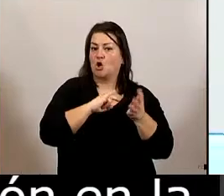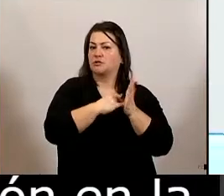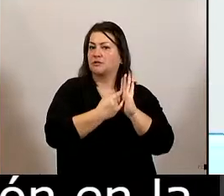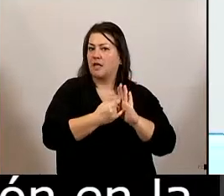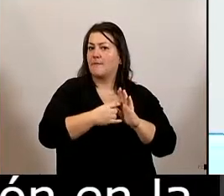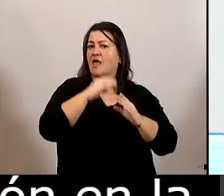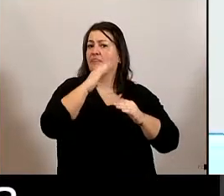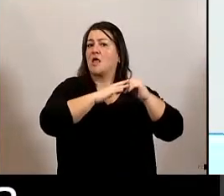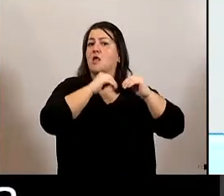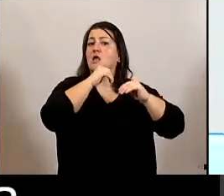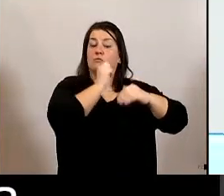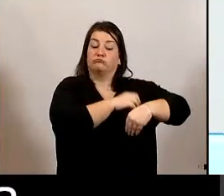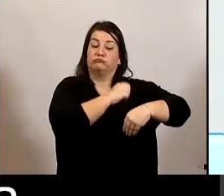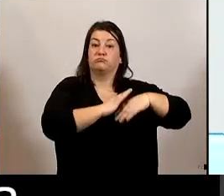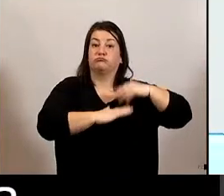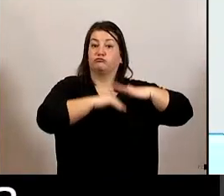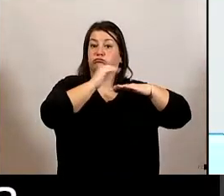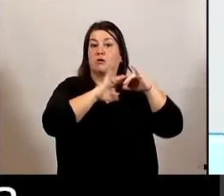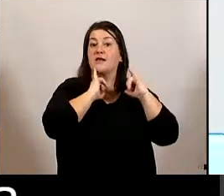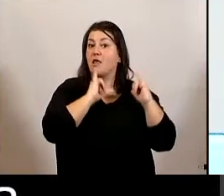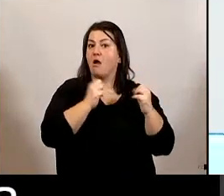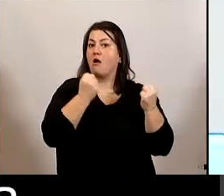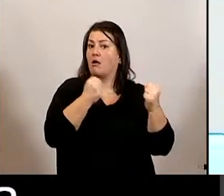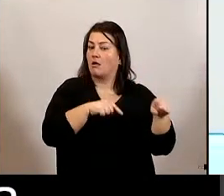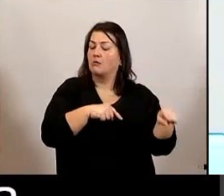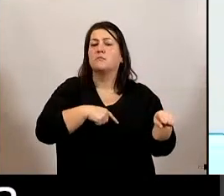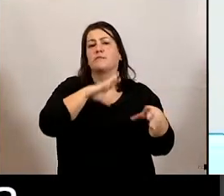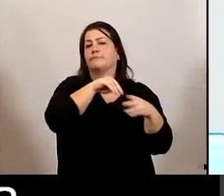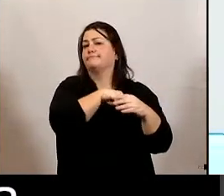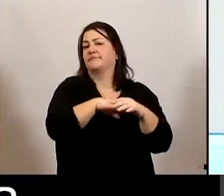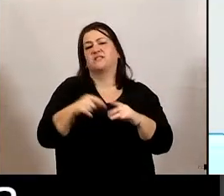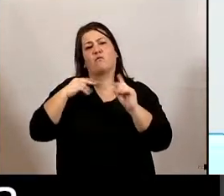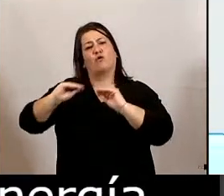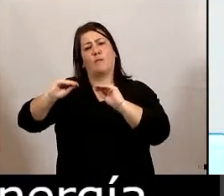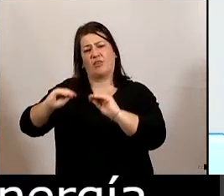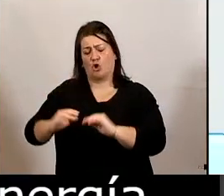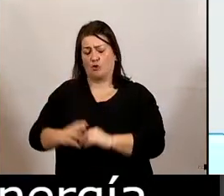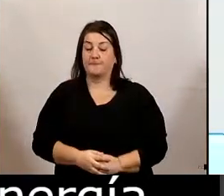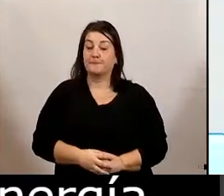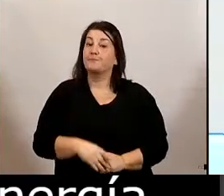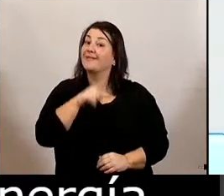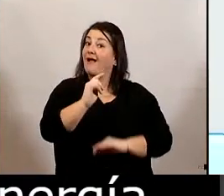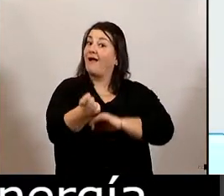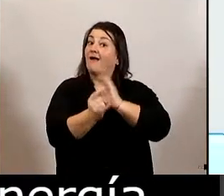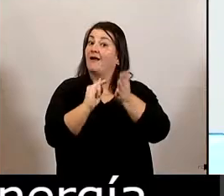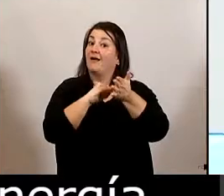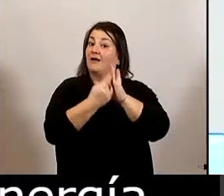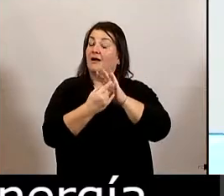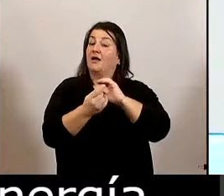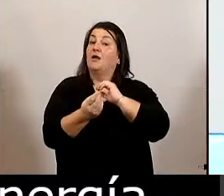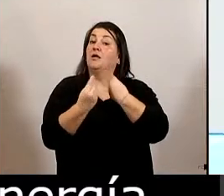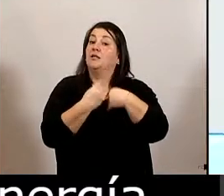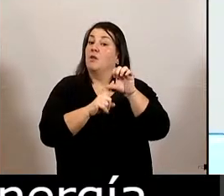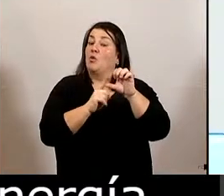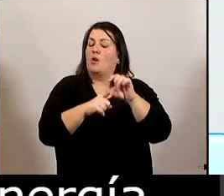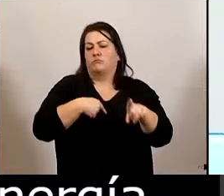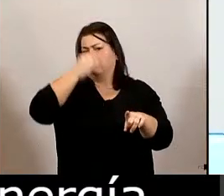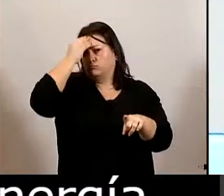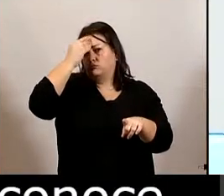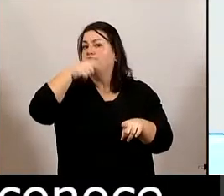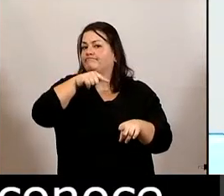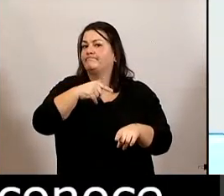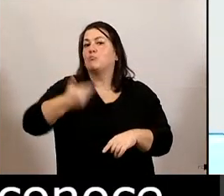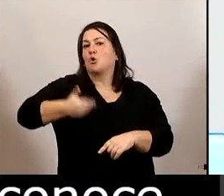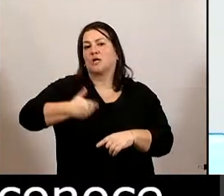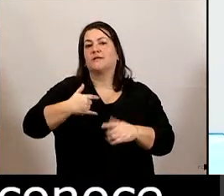de almacenamiento de energía. La calificación como estratégica por parte de la Junta reconoce la importancia del proyecto